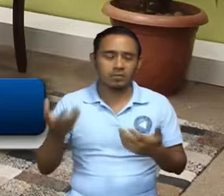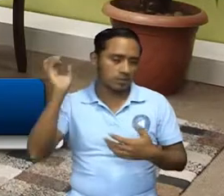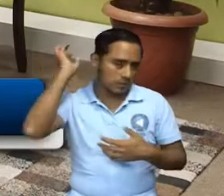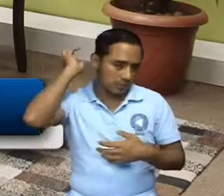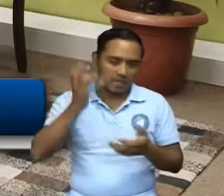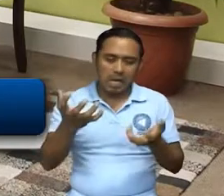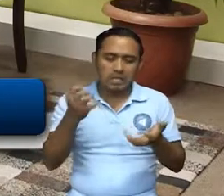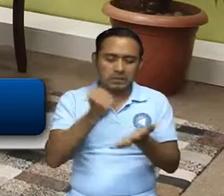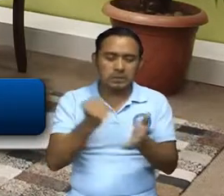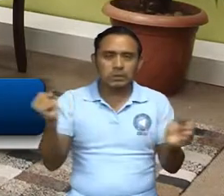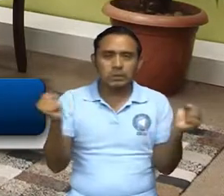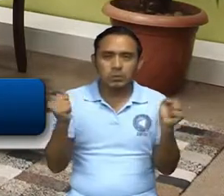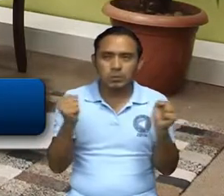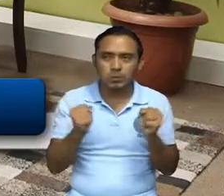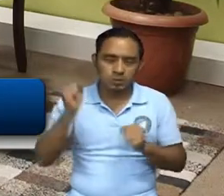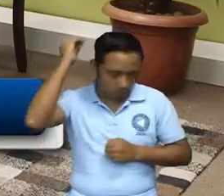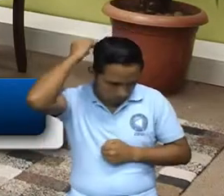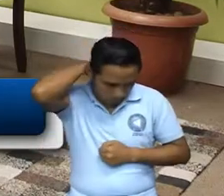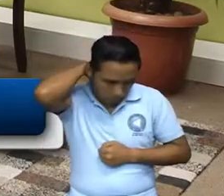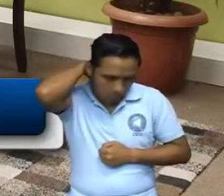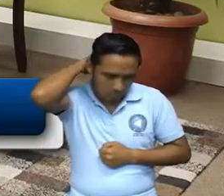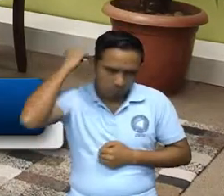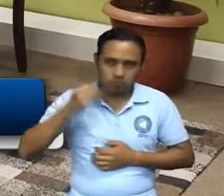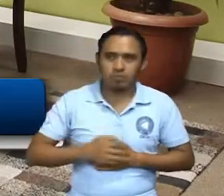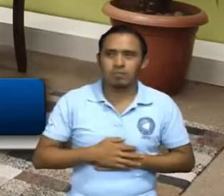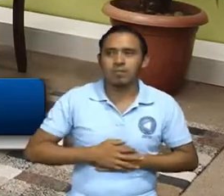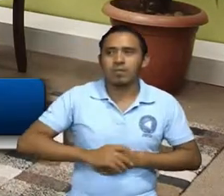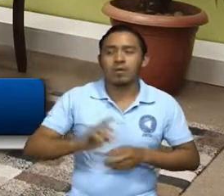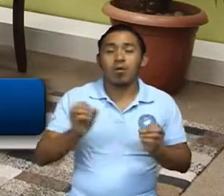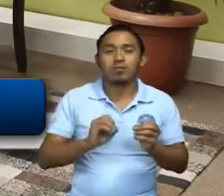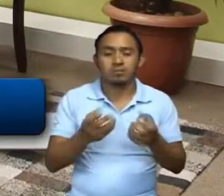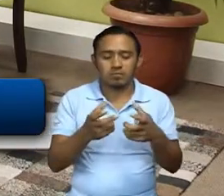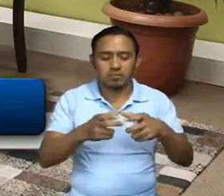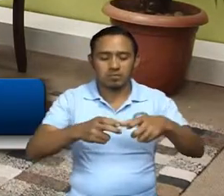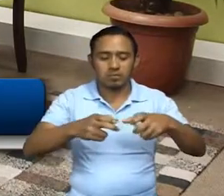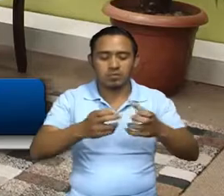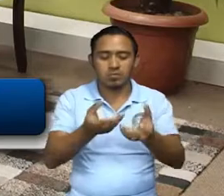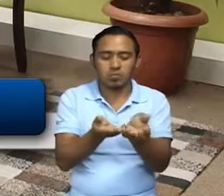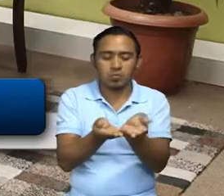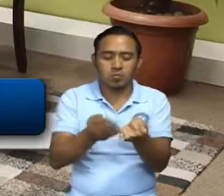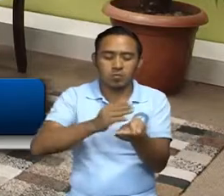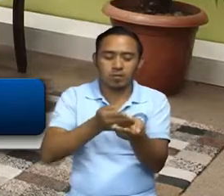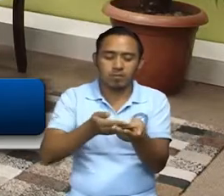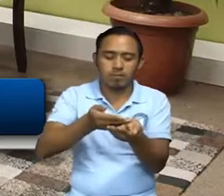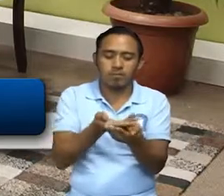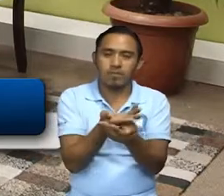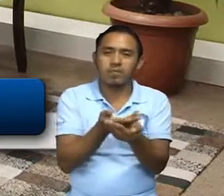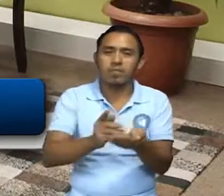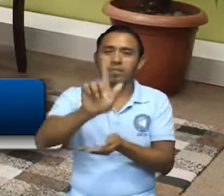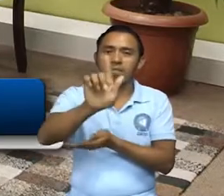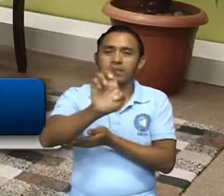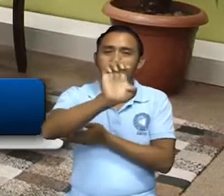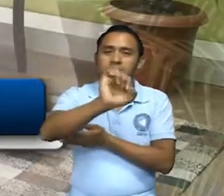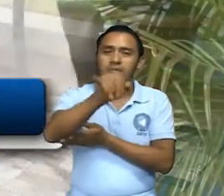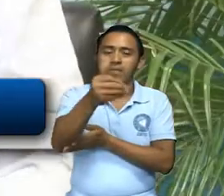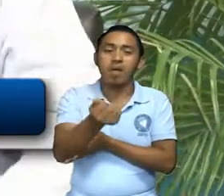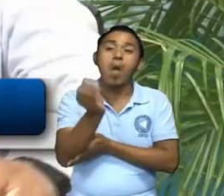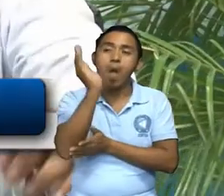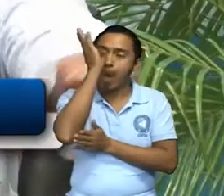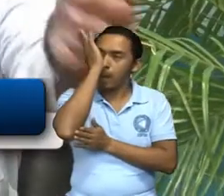de atrás. ¿Nunca te habían dicho eso? Ah, bueno, una gente habla de usar hasta ladrillos, de aquellos ladrillos rojos.